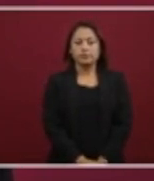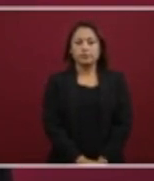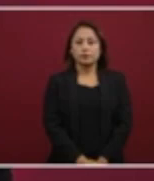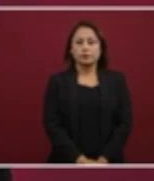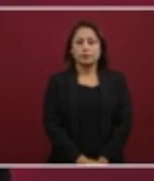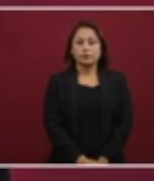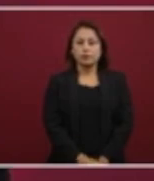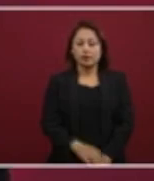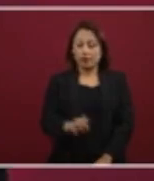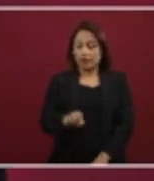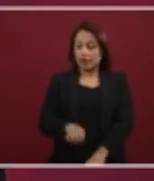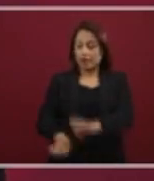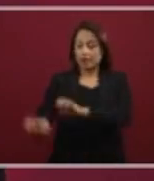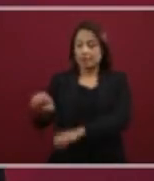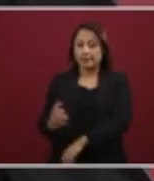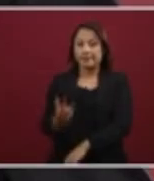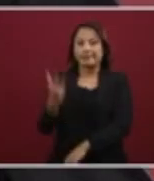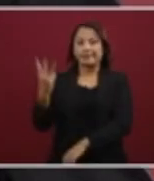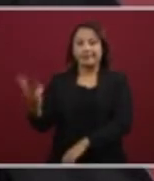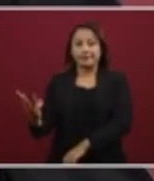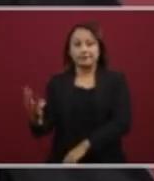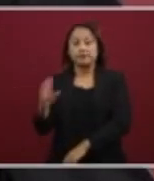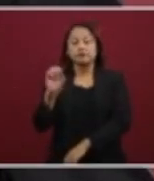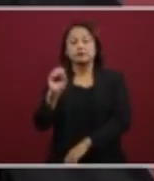el 62%.